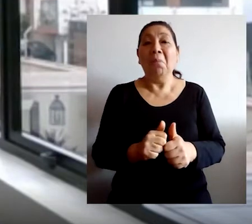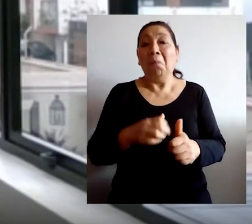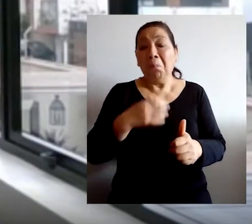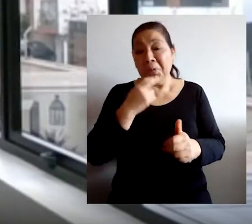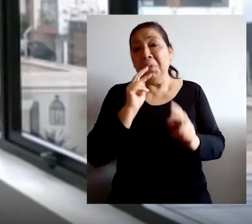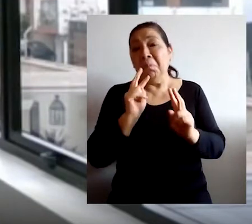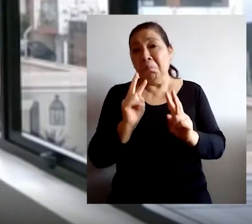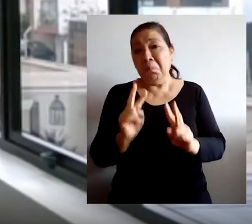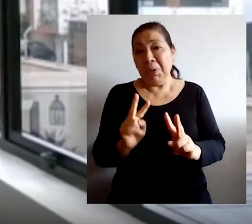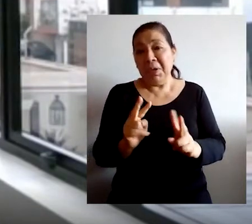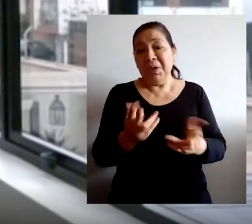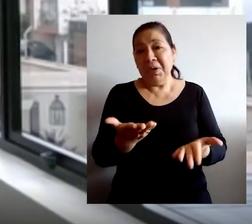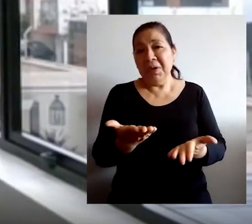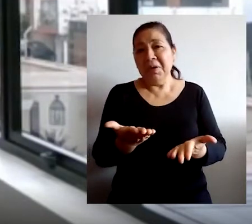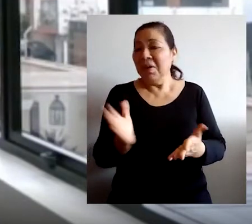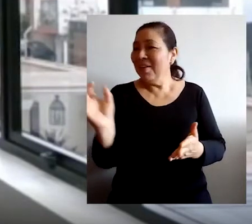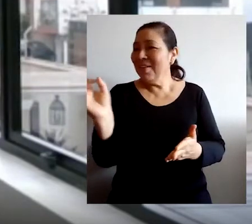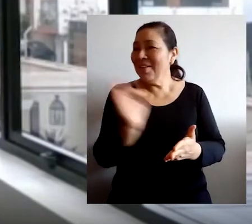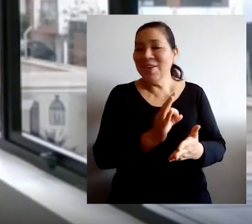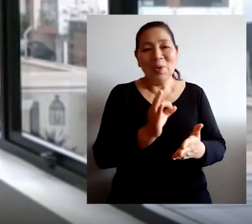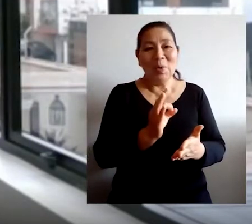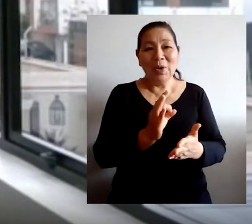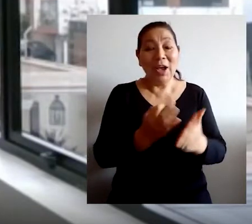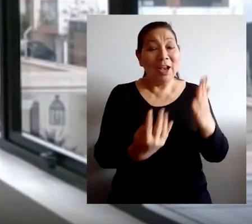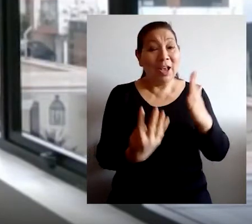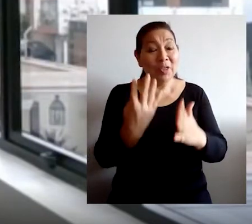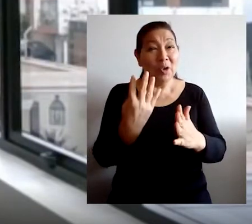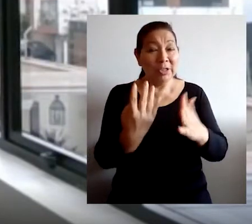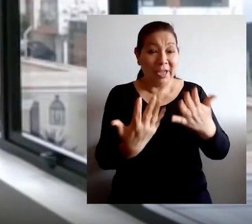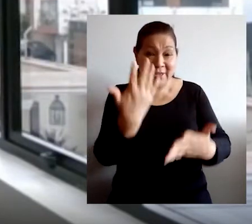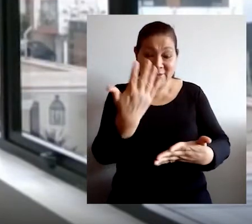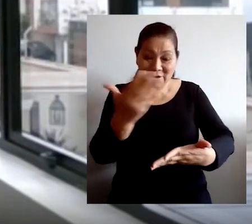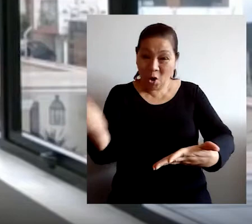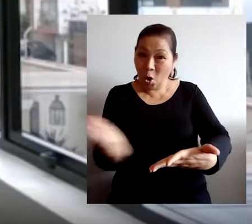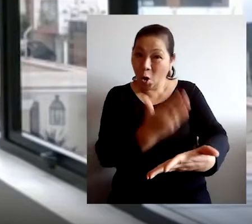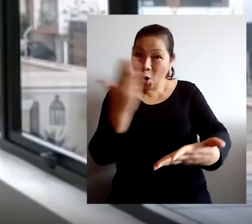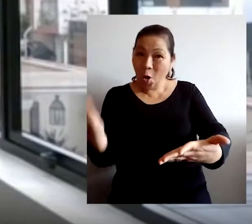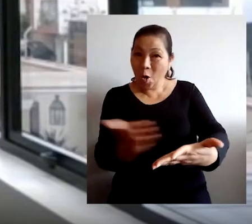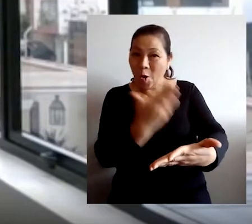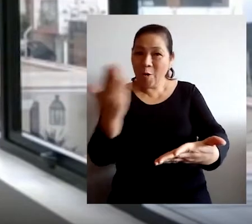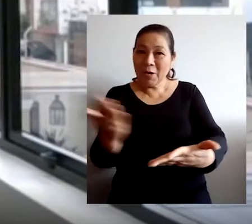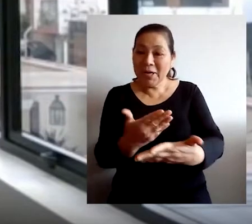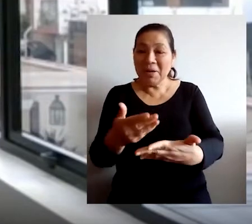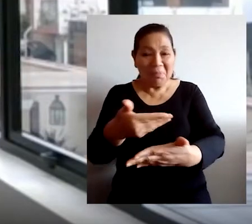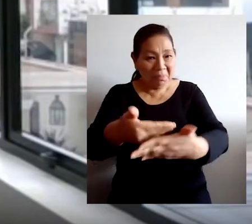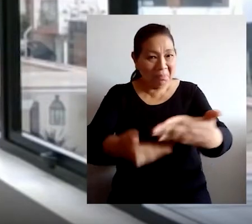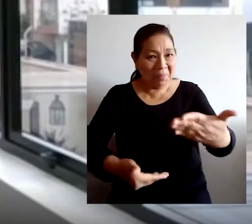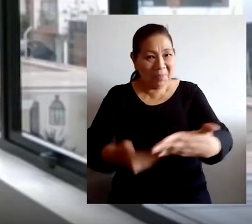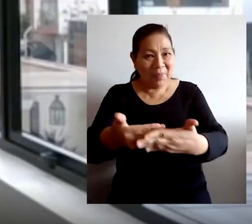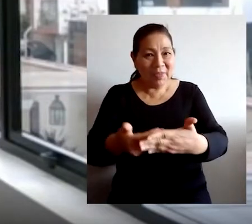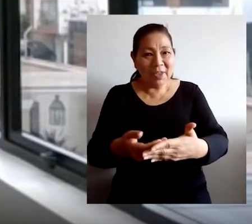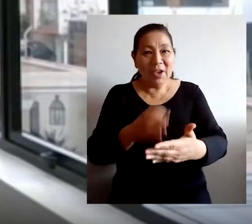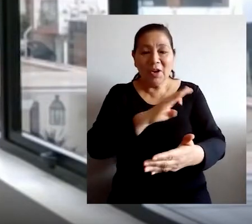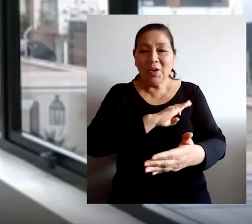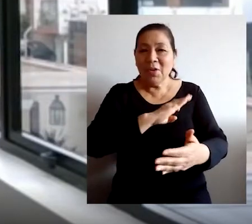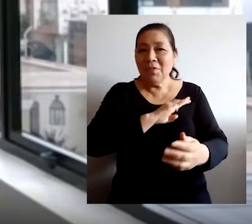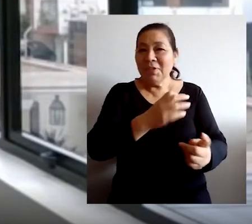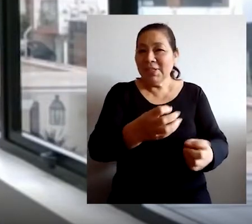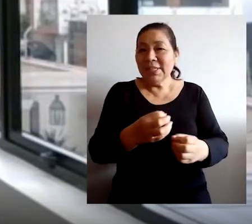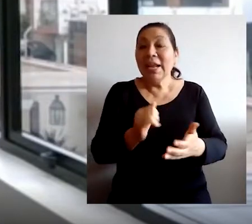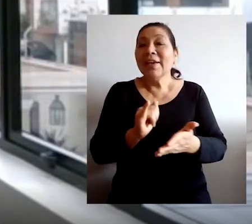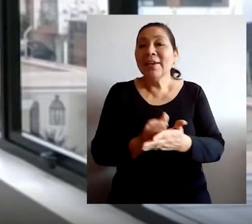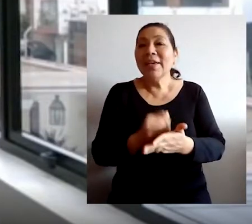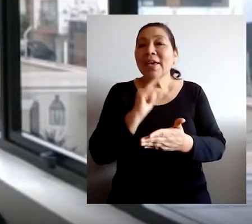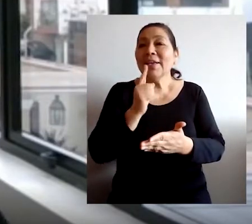se puede apreciar que ninguna de las 14 o 15 hojas que contiene la sentencia de vista hacen referencia a la confiscación,